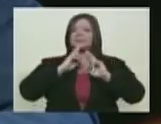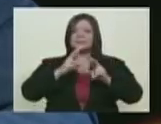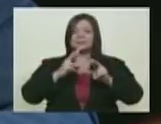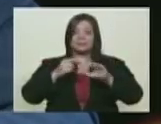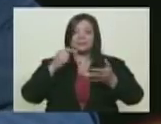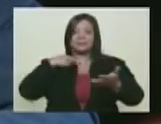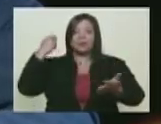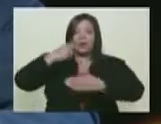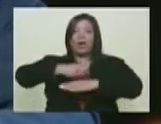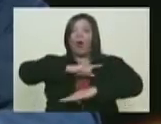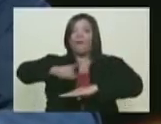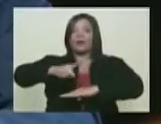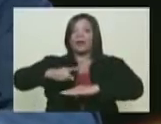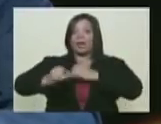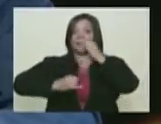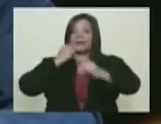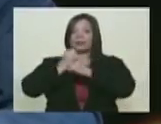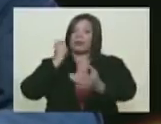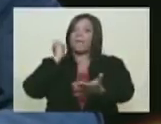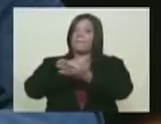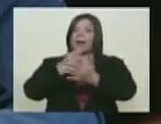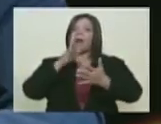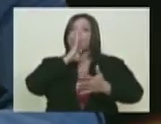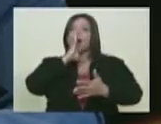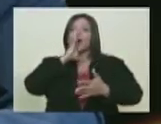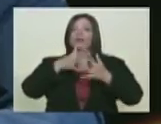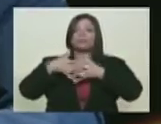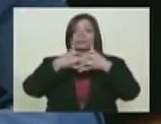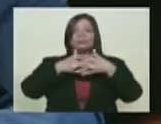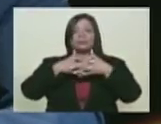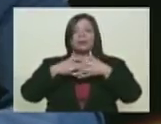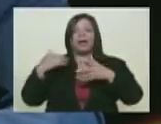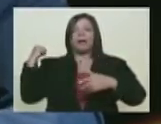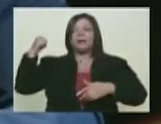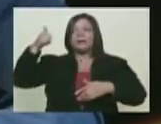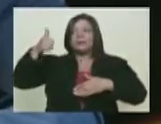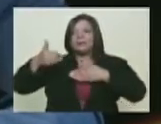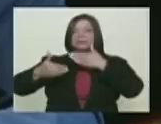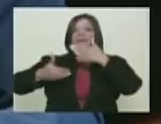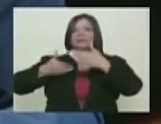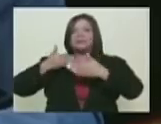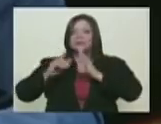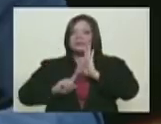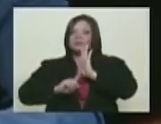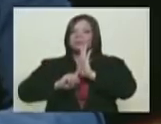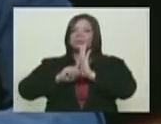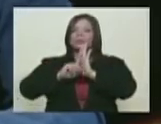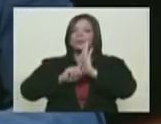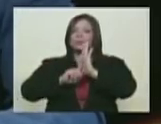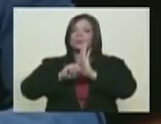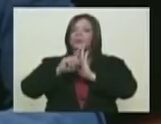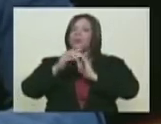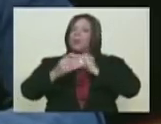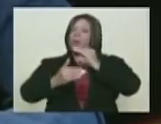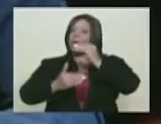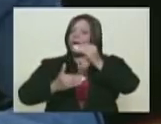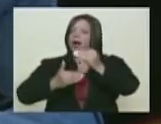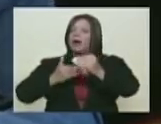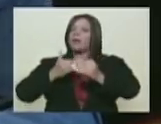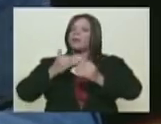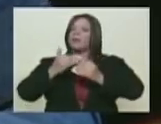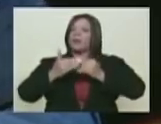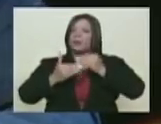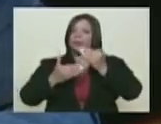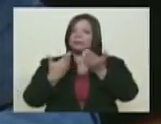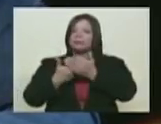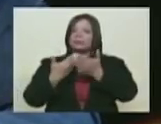una obligación internacional como esta, y que además viene experimentando un repunte modesto, pero